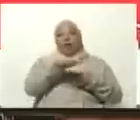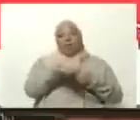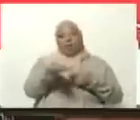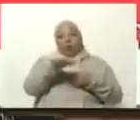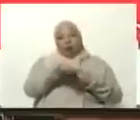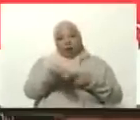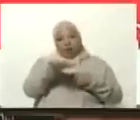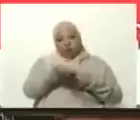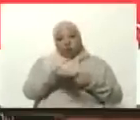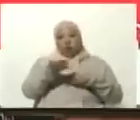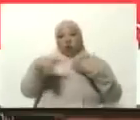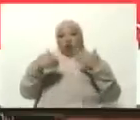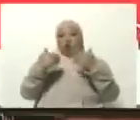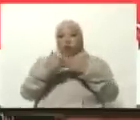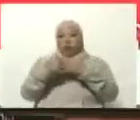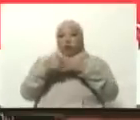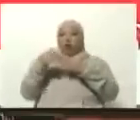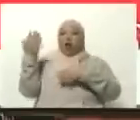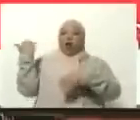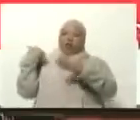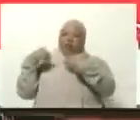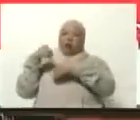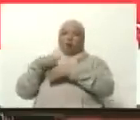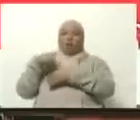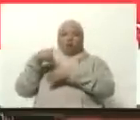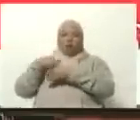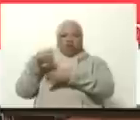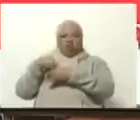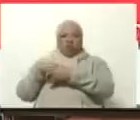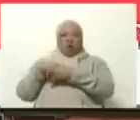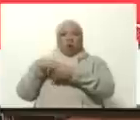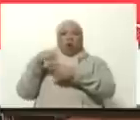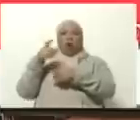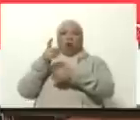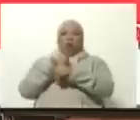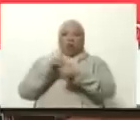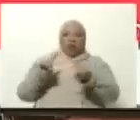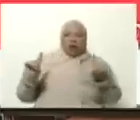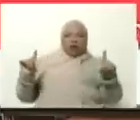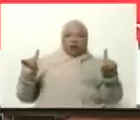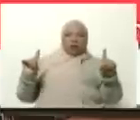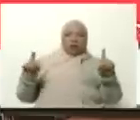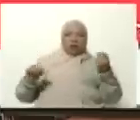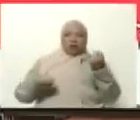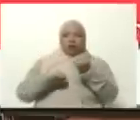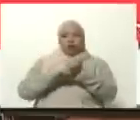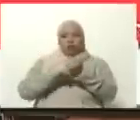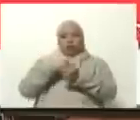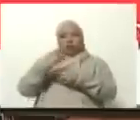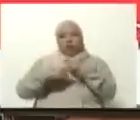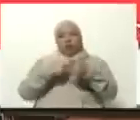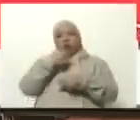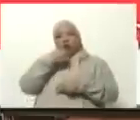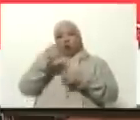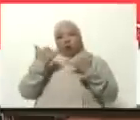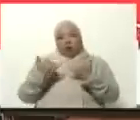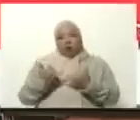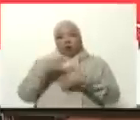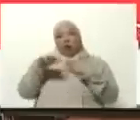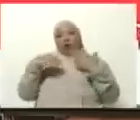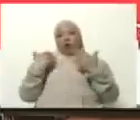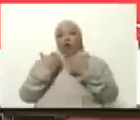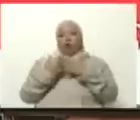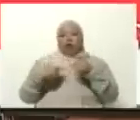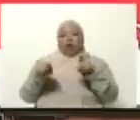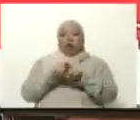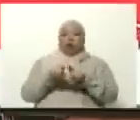las estructuras controladas por la oposición punto fijista, todas las